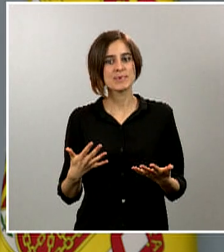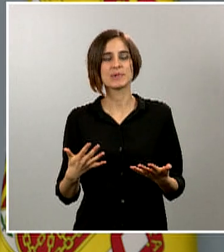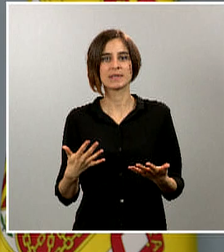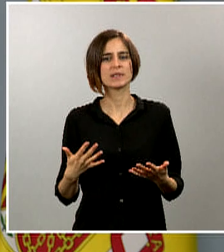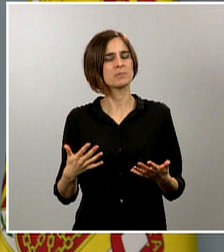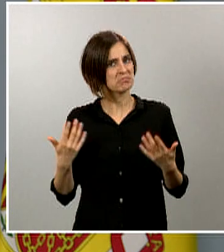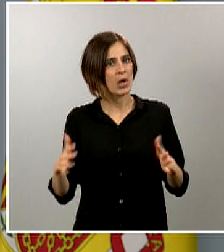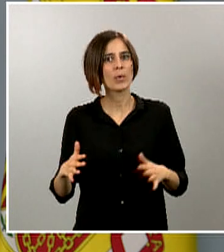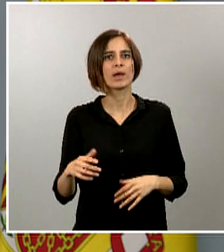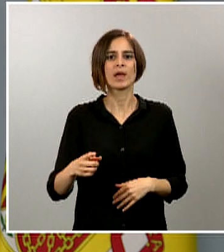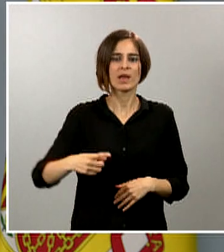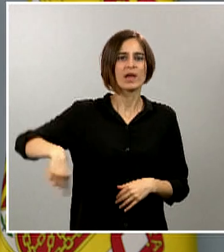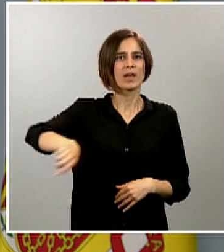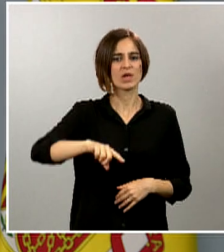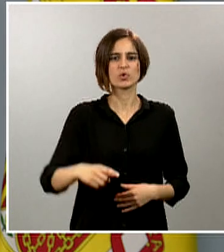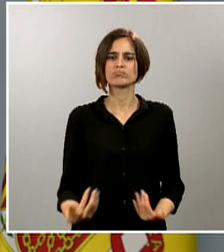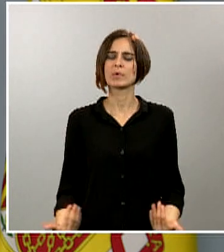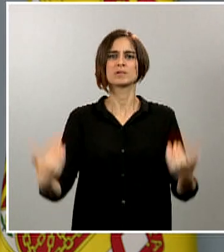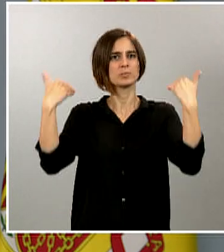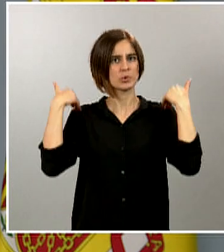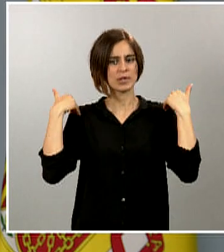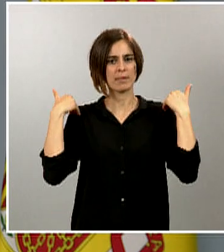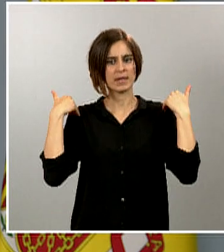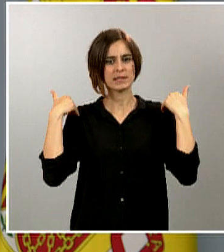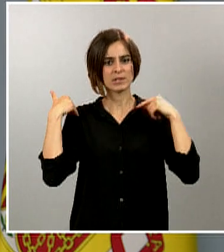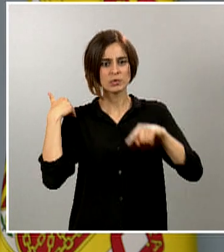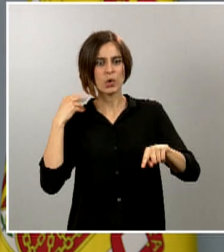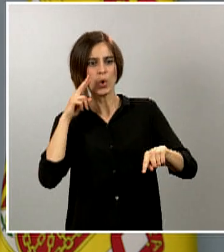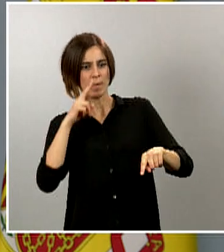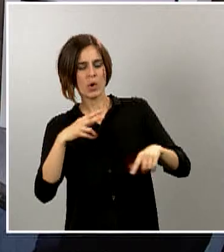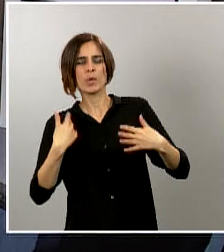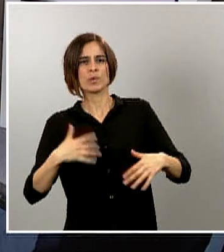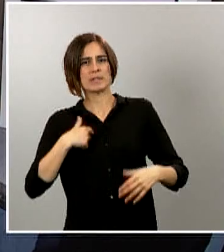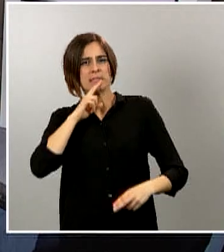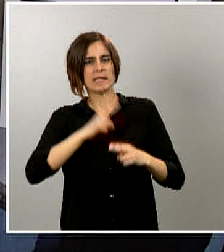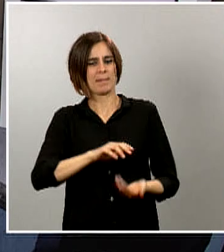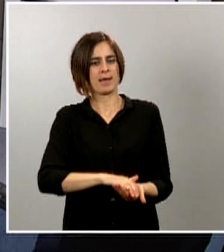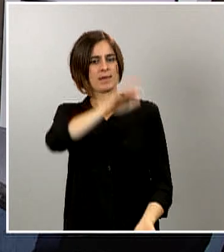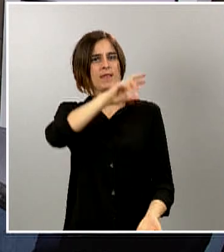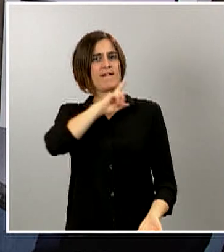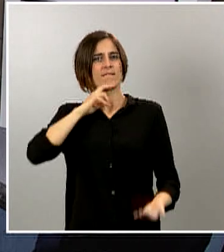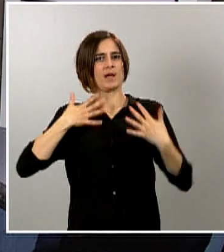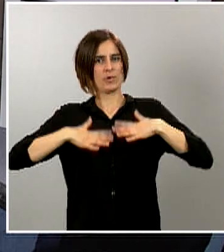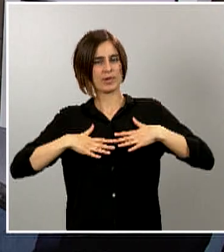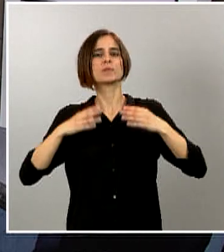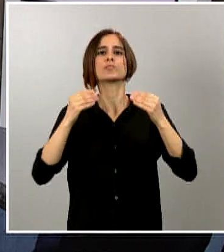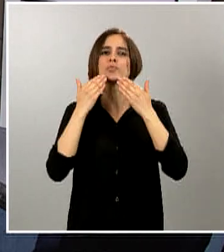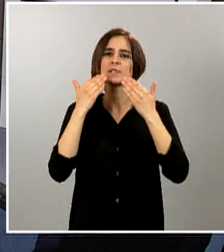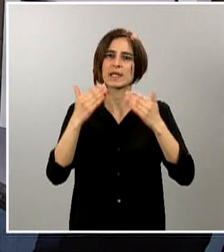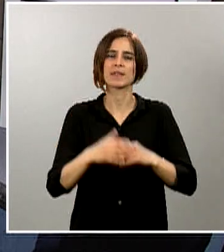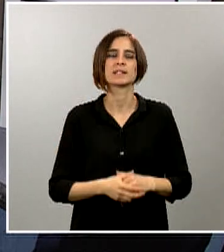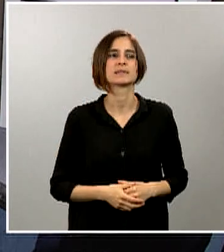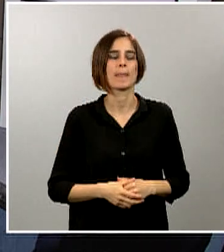esa corresponsabilidad, a esto yo le llamo crecer en valores. Muchas gracias. Ministro de Transportes, Movilidad y Agenda